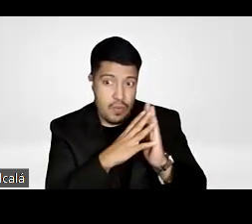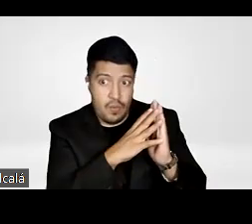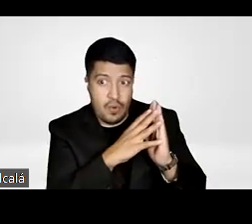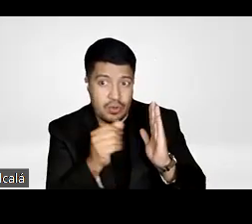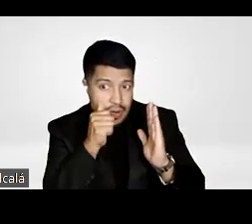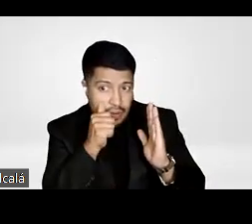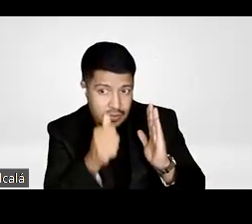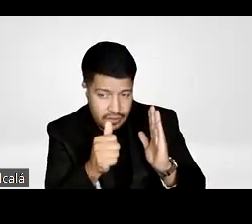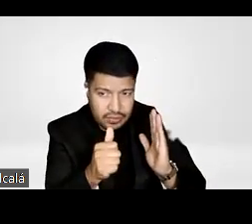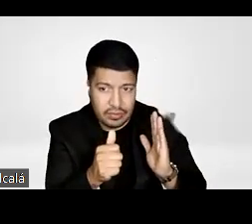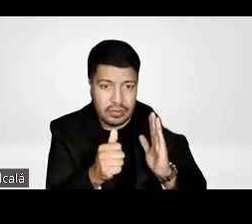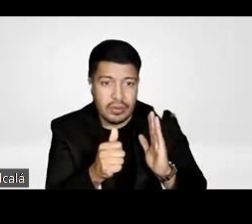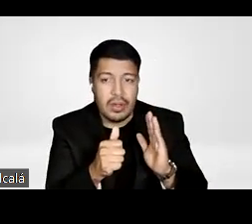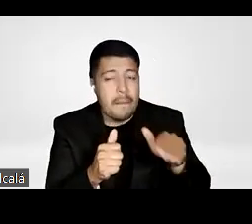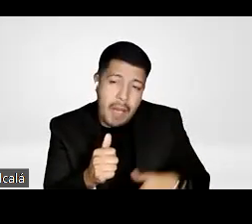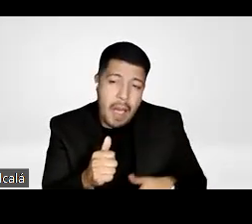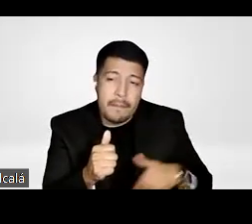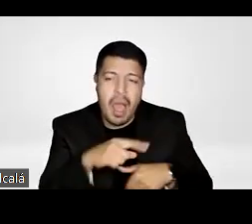las mismas.